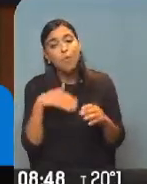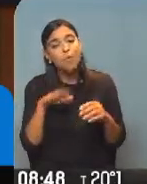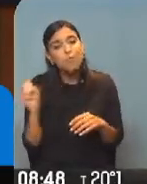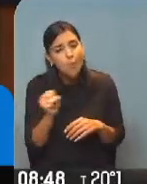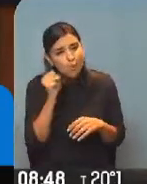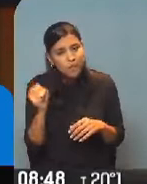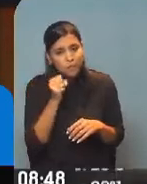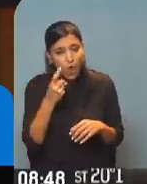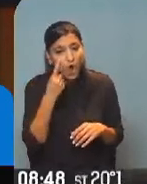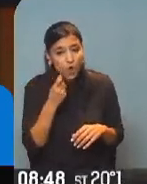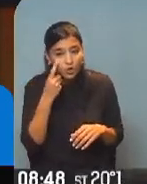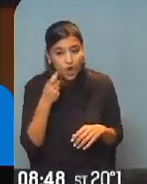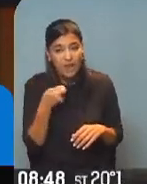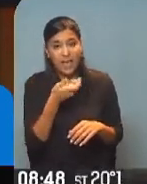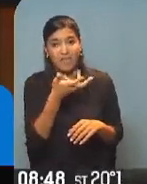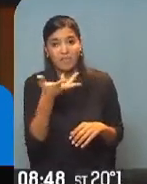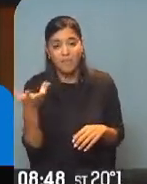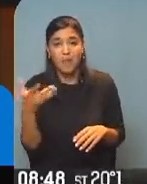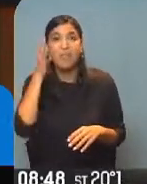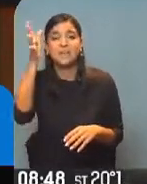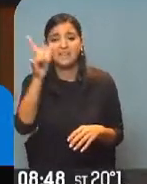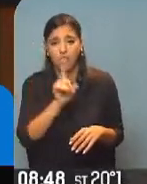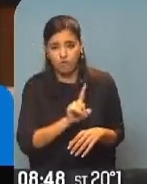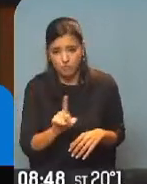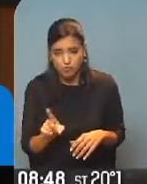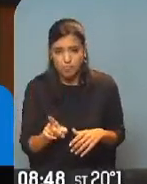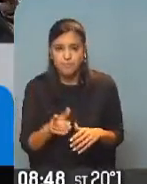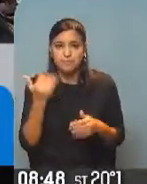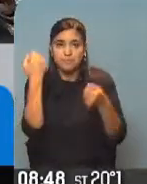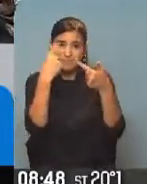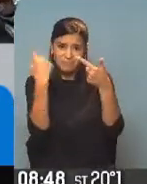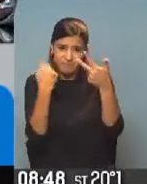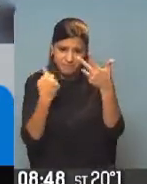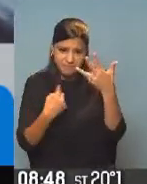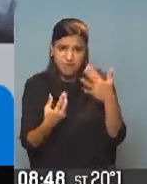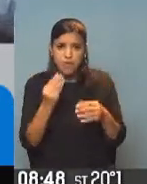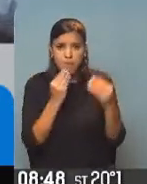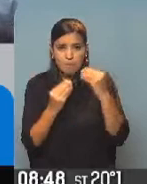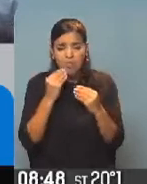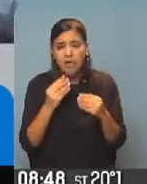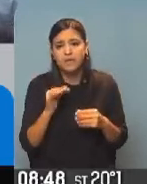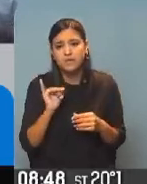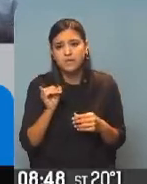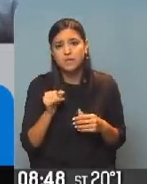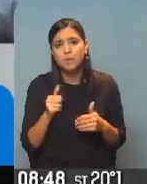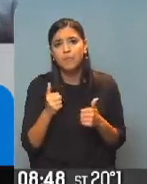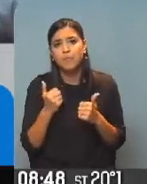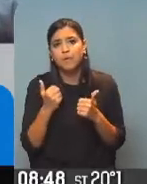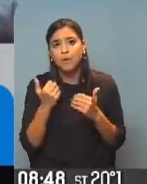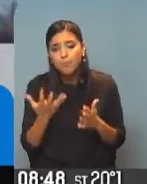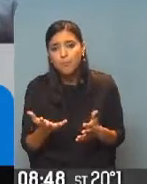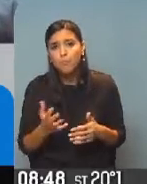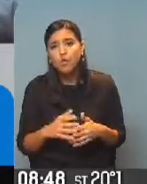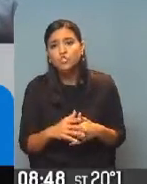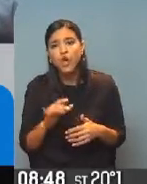controlar la cantidad para evitar los excesos también suele haber variedad de comidas no exactamente exactamente por eso